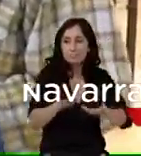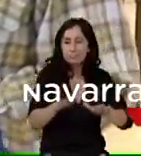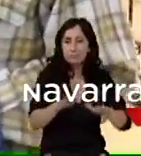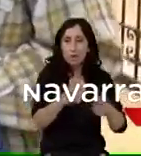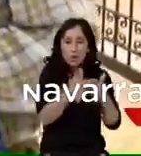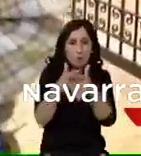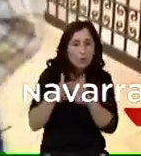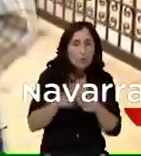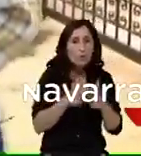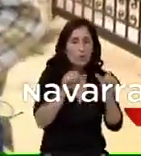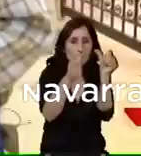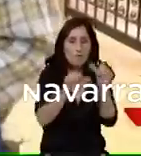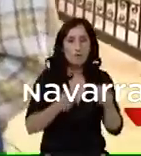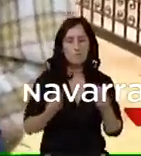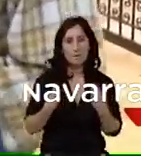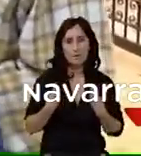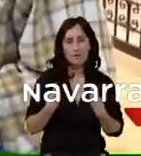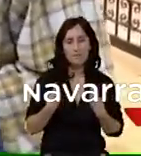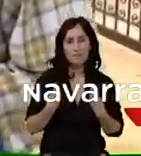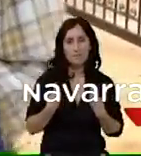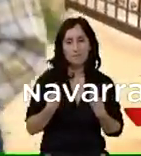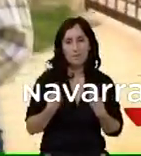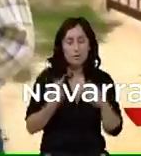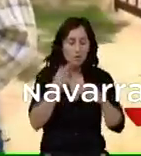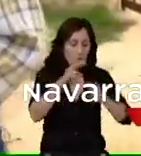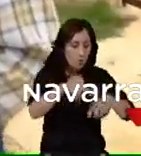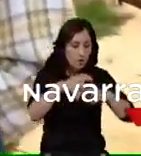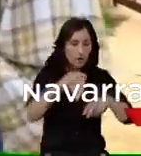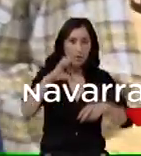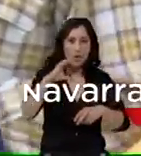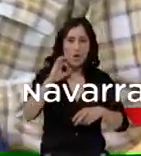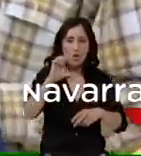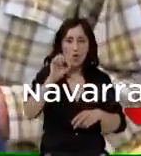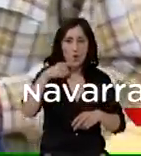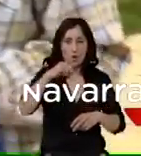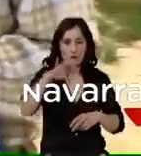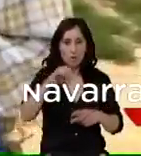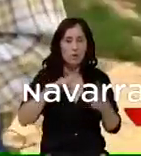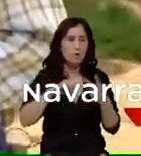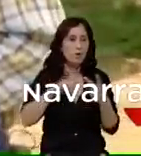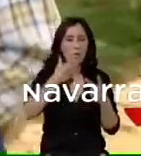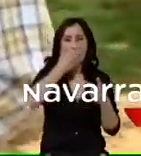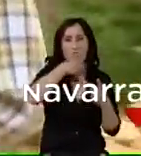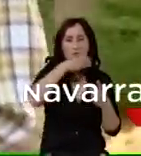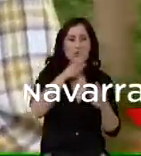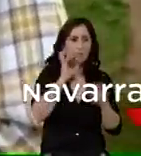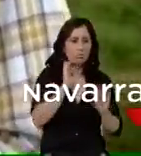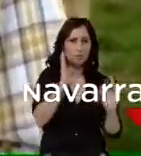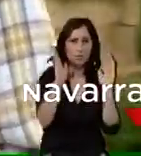pues compartir esa forma de vida que tenemos con nuestro huerto ecológico, con las frutas de la estación,